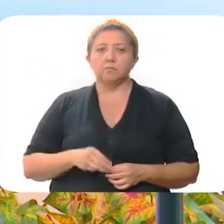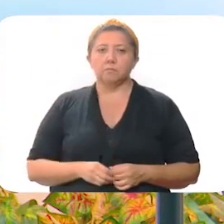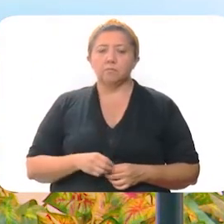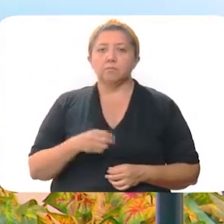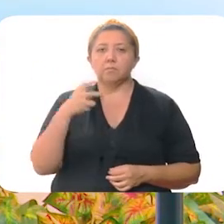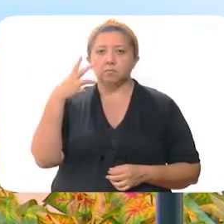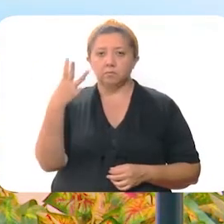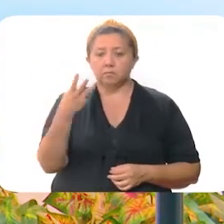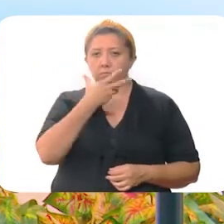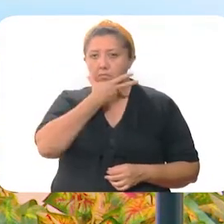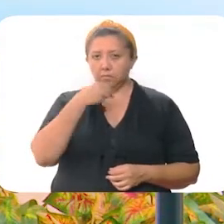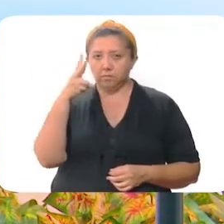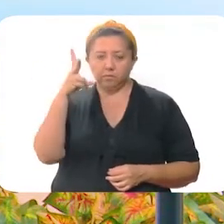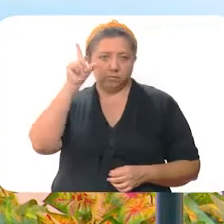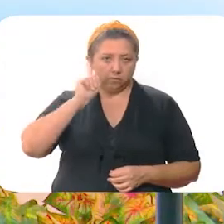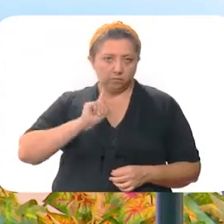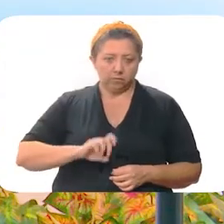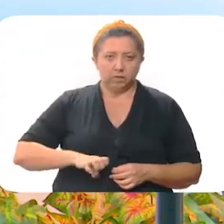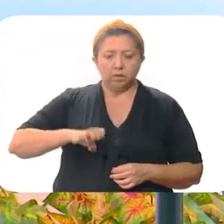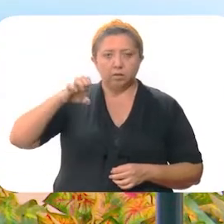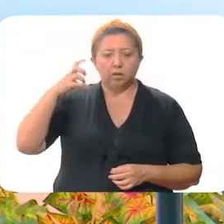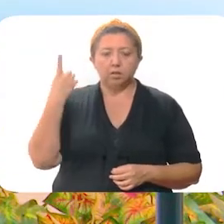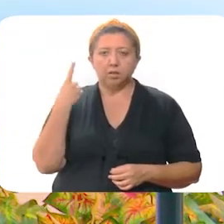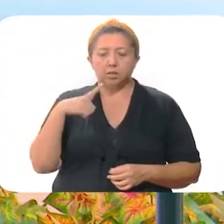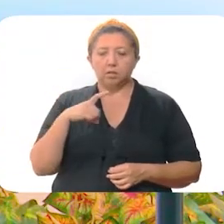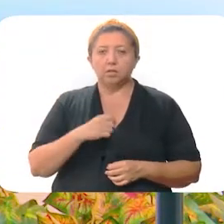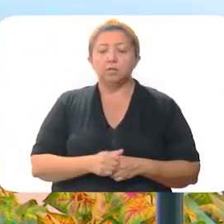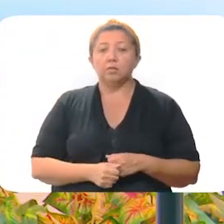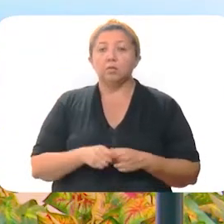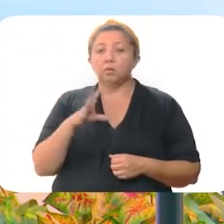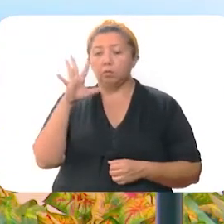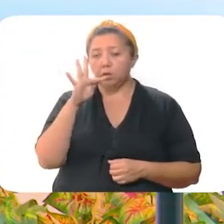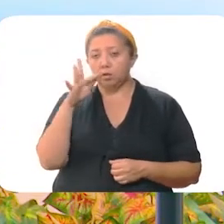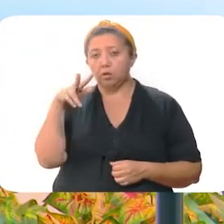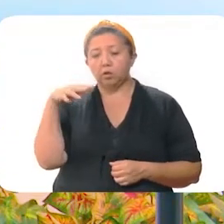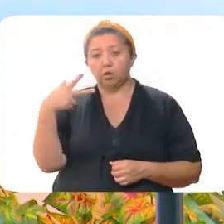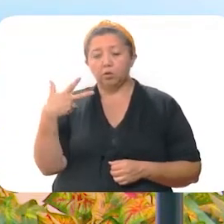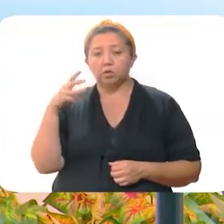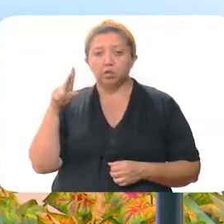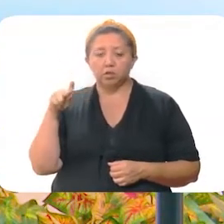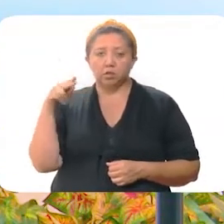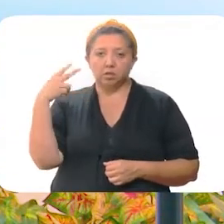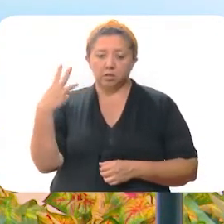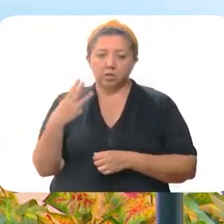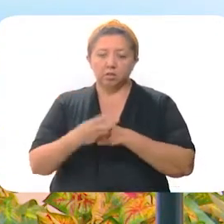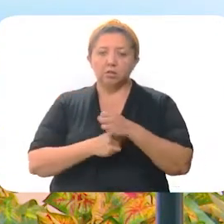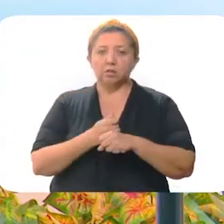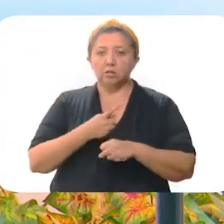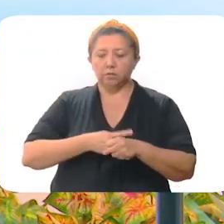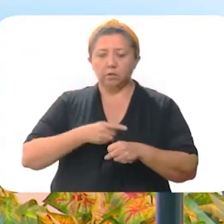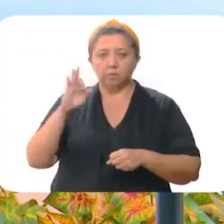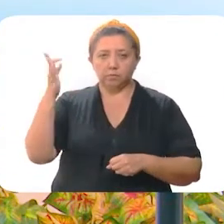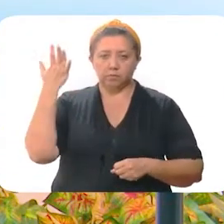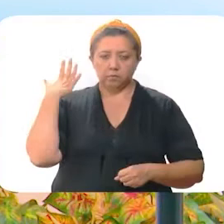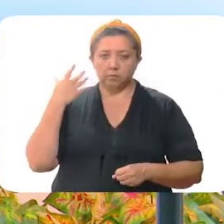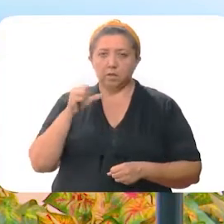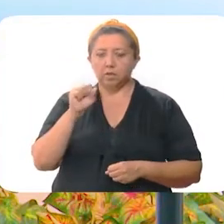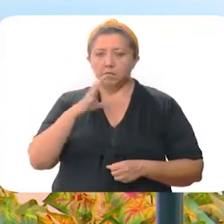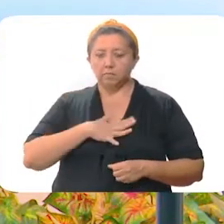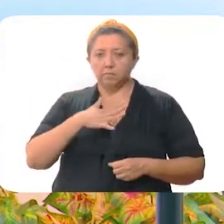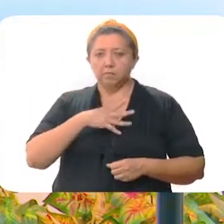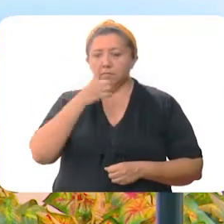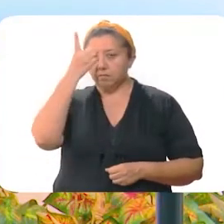Se trata de 3 hombres y 2 mujeres con un rango de edad de 48 a 83 años. Sus principales enfermedades fueron